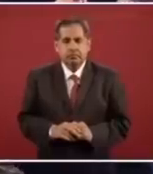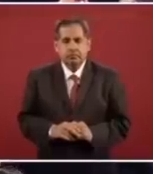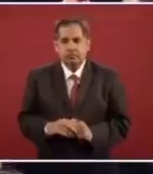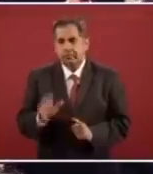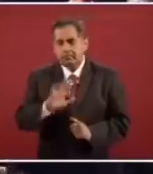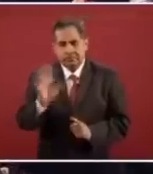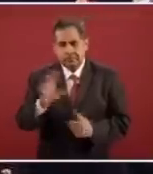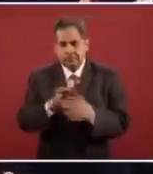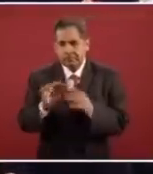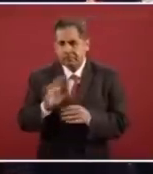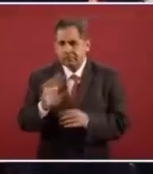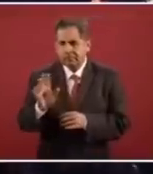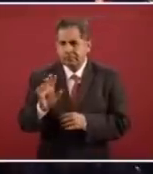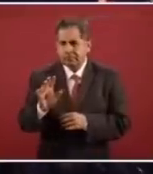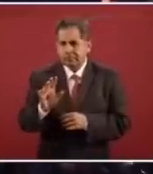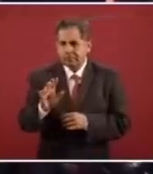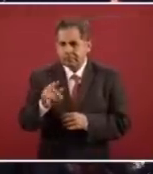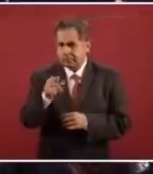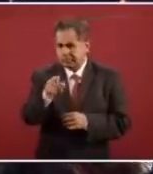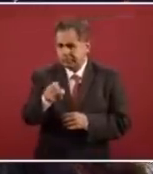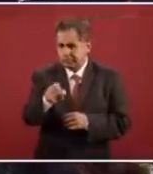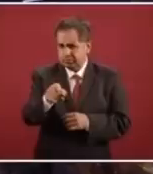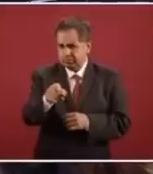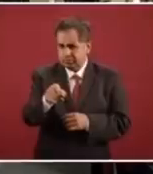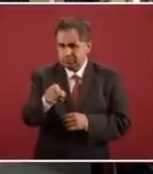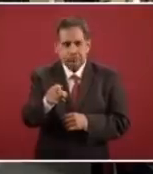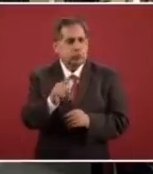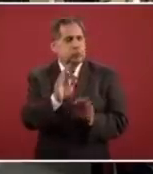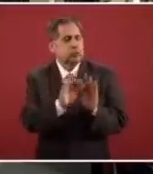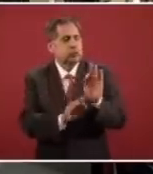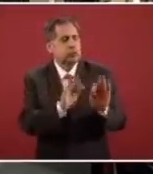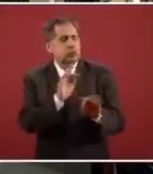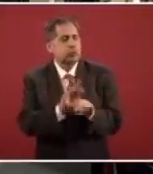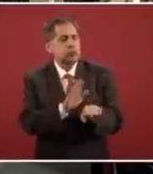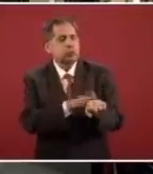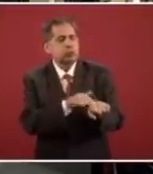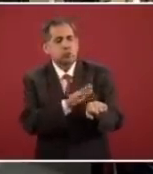Ya no, nada más porque yo creo que es consentido,